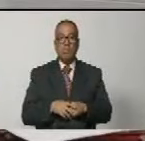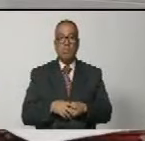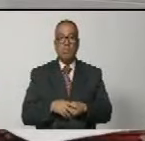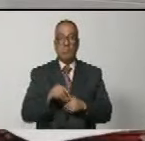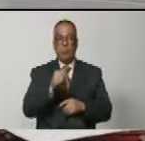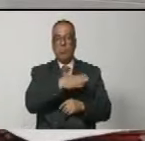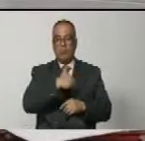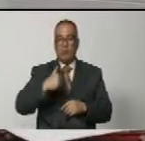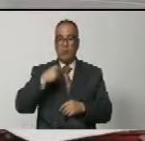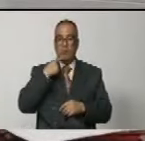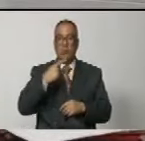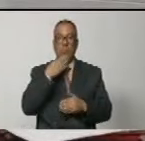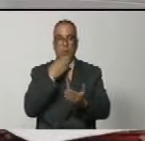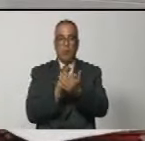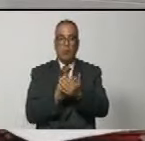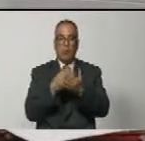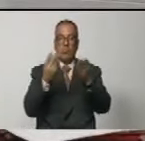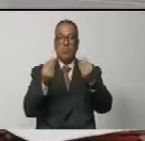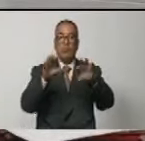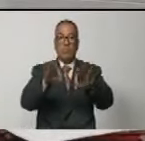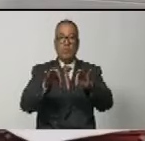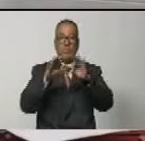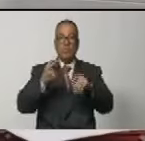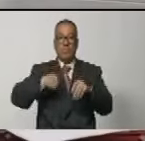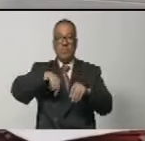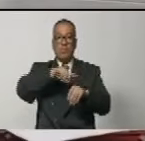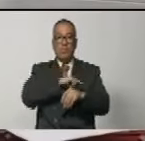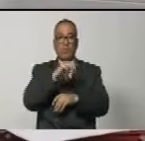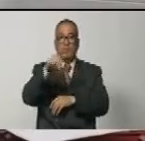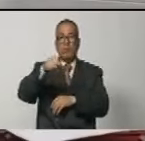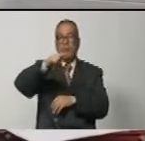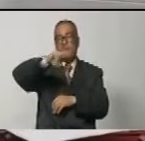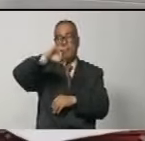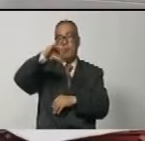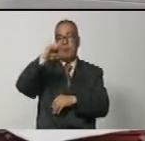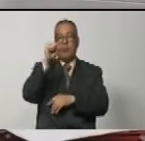Y quiero agradecer muy especialmente a nuestra diputada María Gabriela,